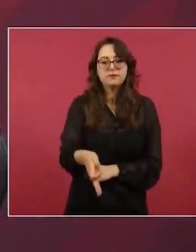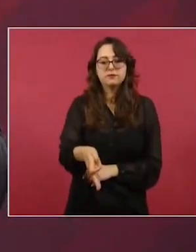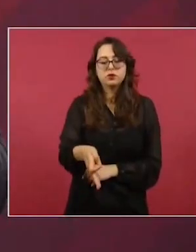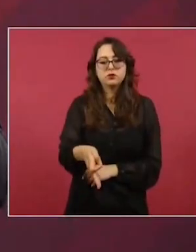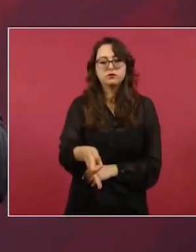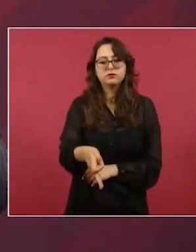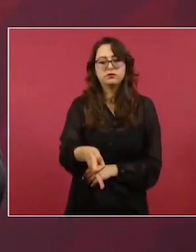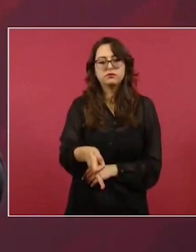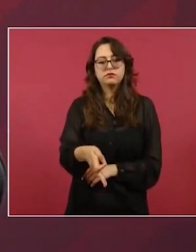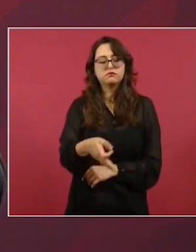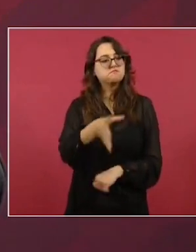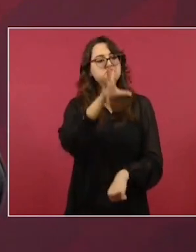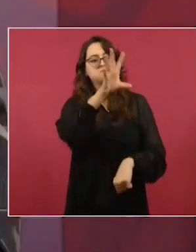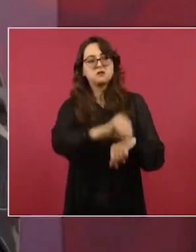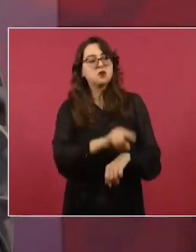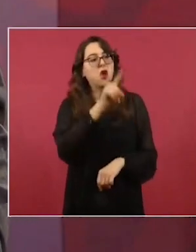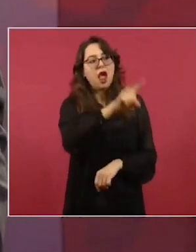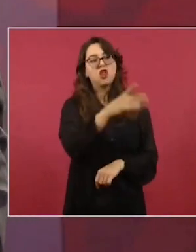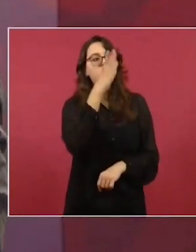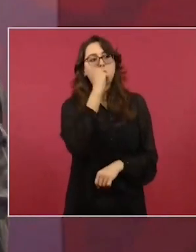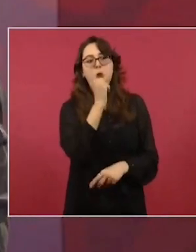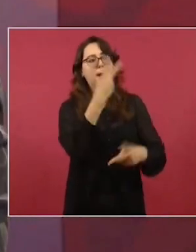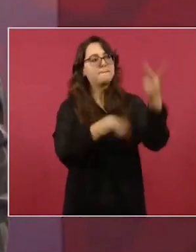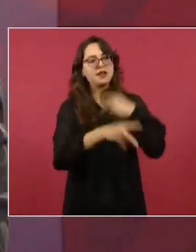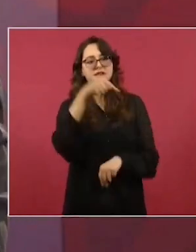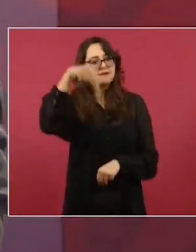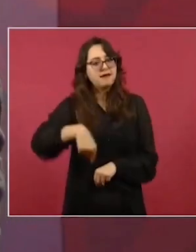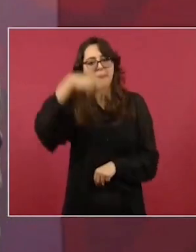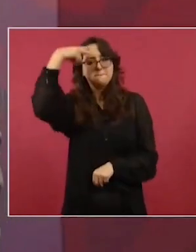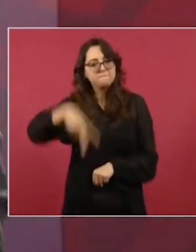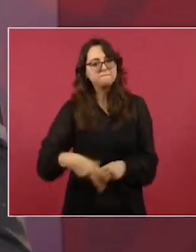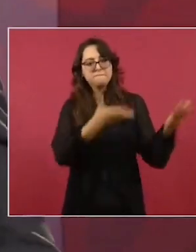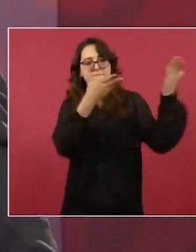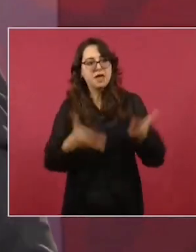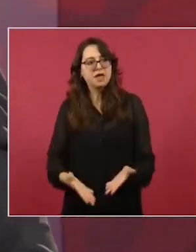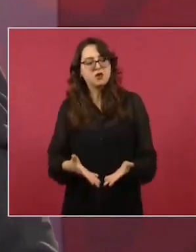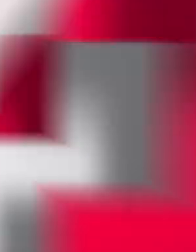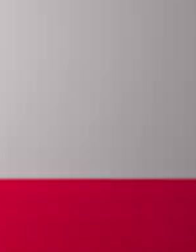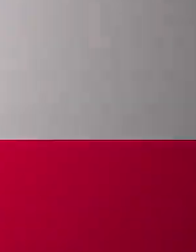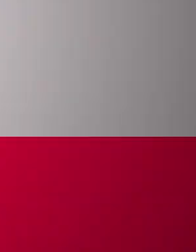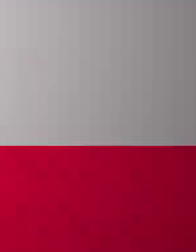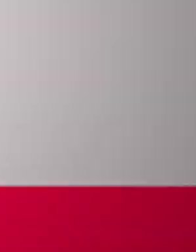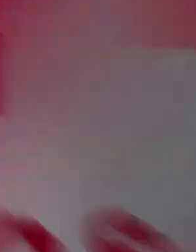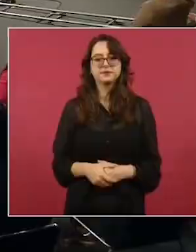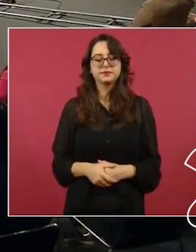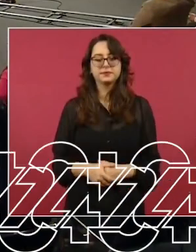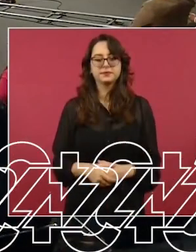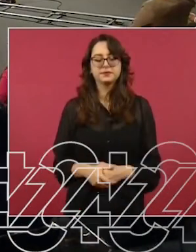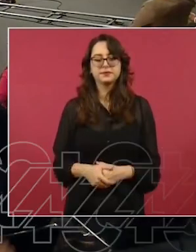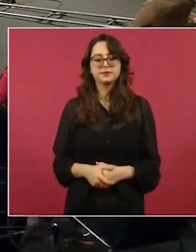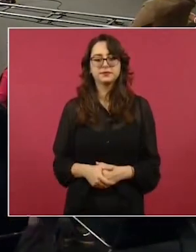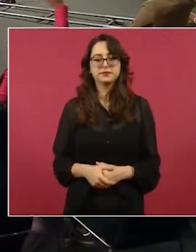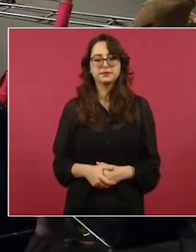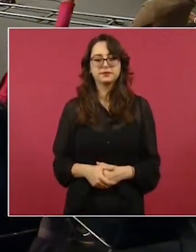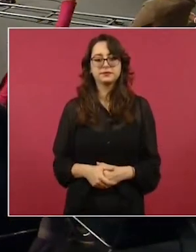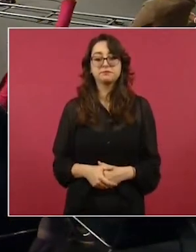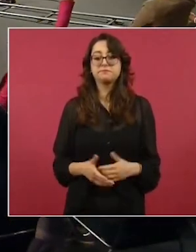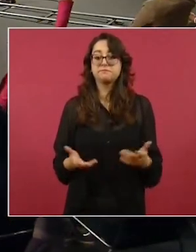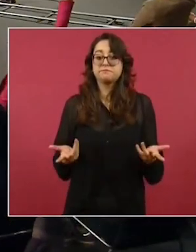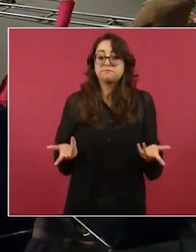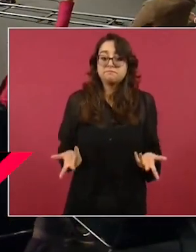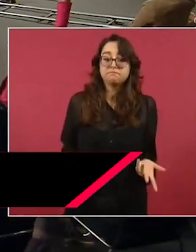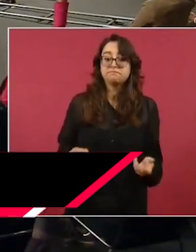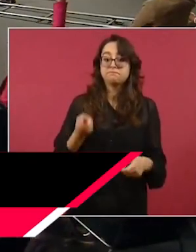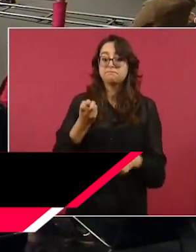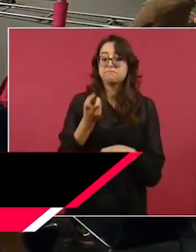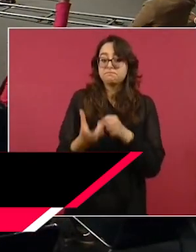senador es una persona no grata en México, pero además es mentiroso a los ciudadanos de Estados Unidos. Todo listo para la visita de